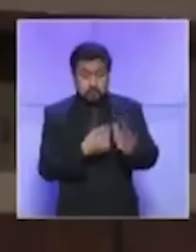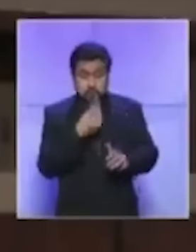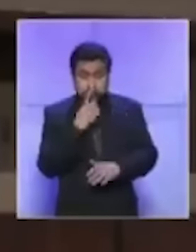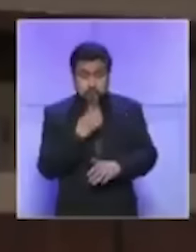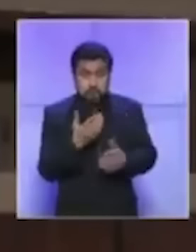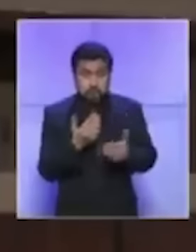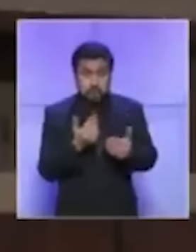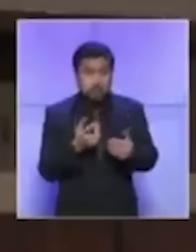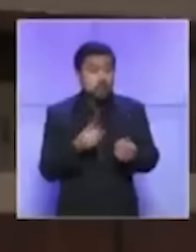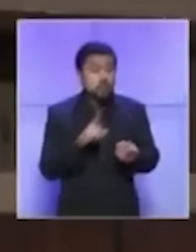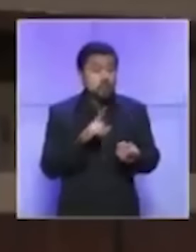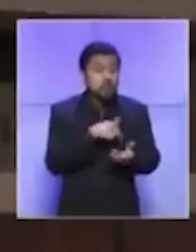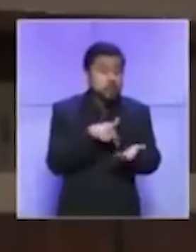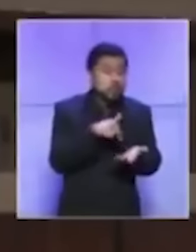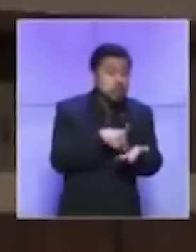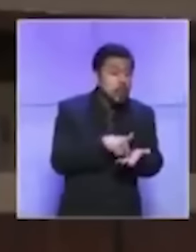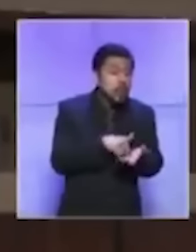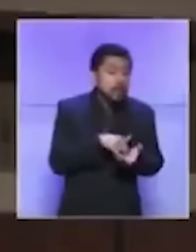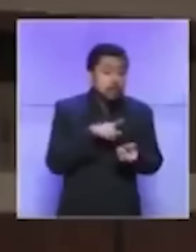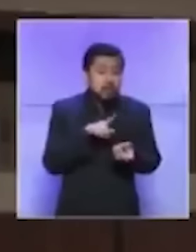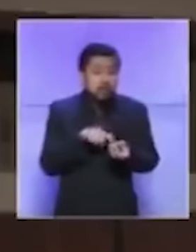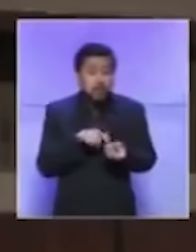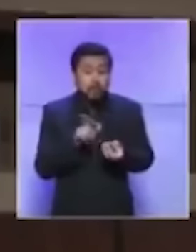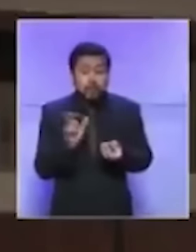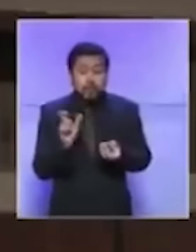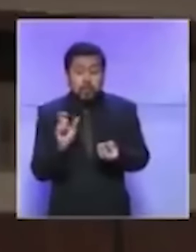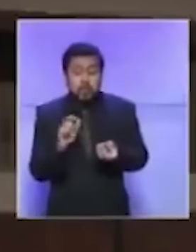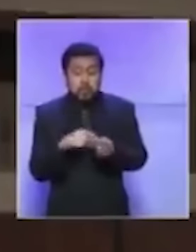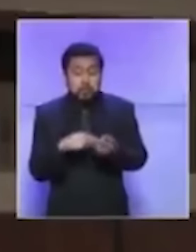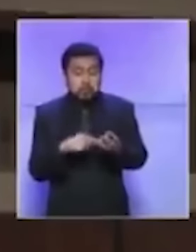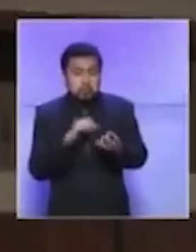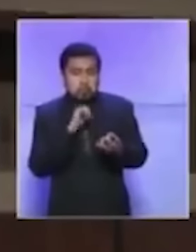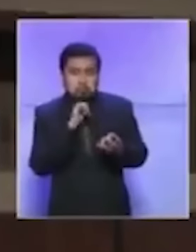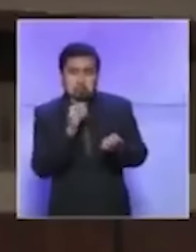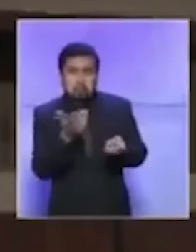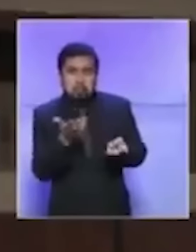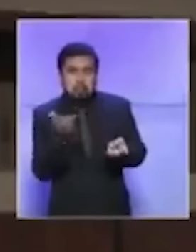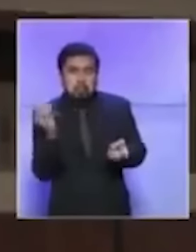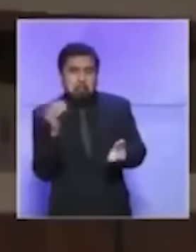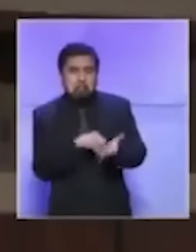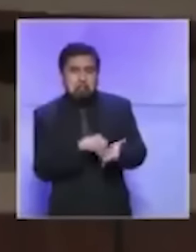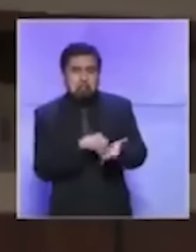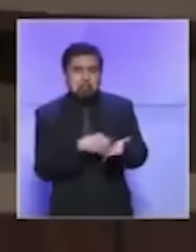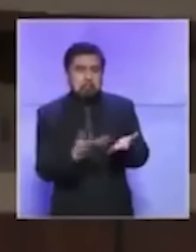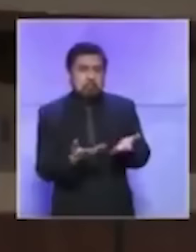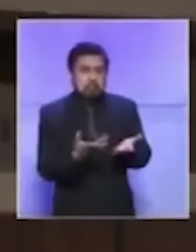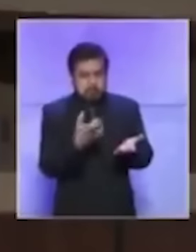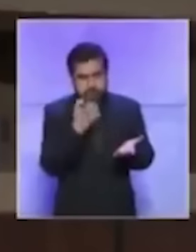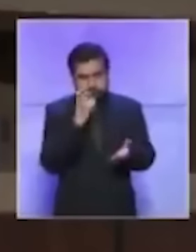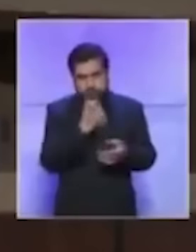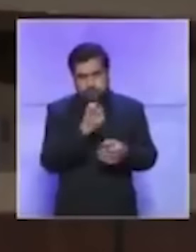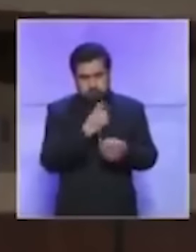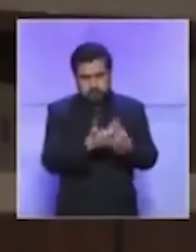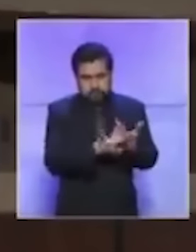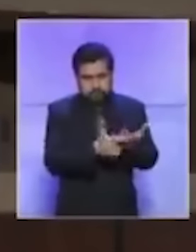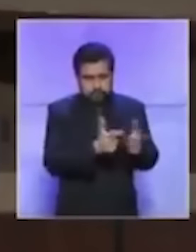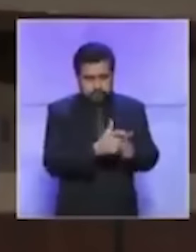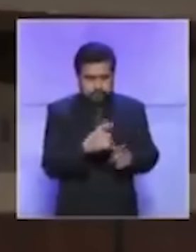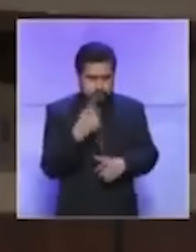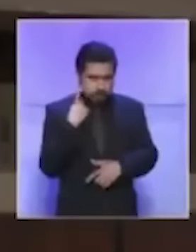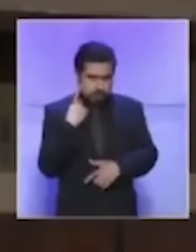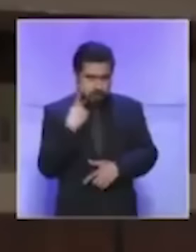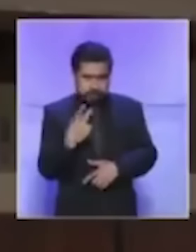circunstancias de modo, tiempo y lugar para establecer los hechos motivos de la denuncia. Es decir, que el PRD no